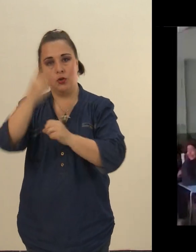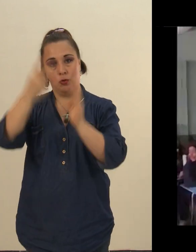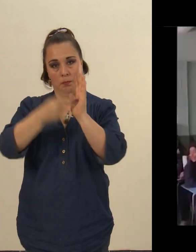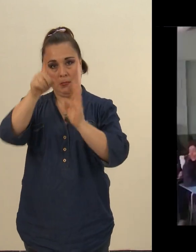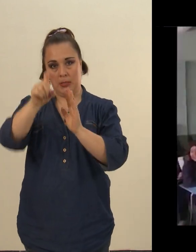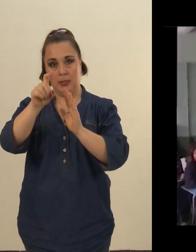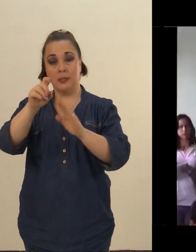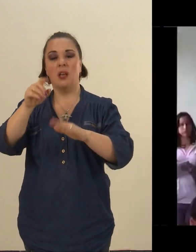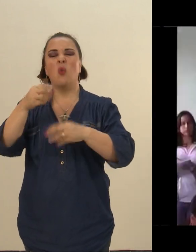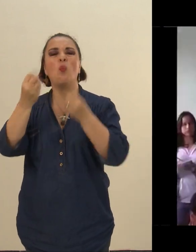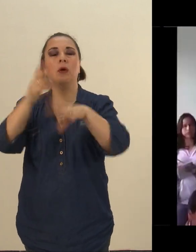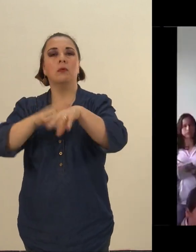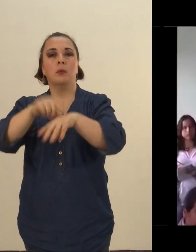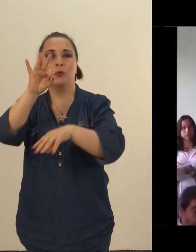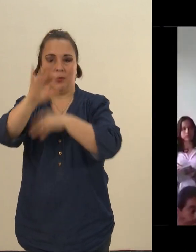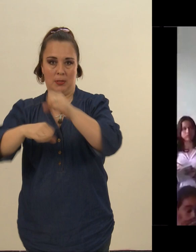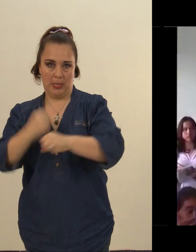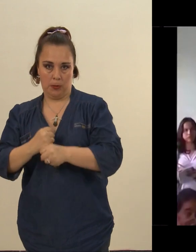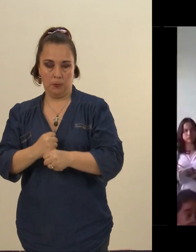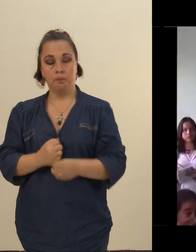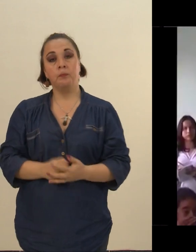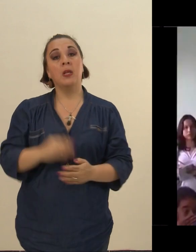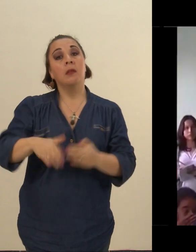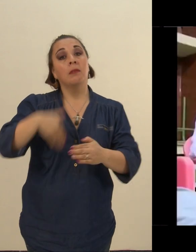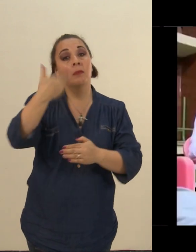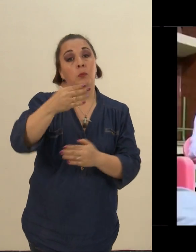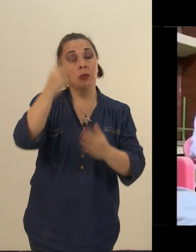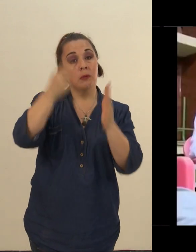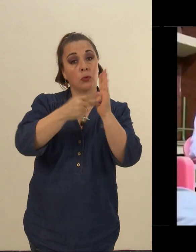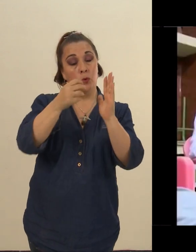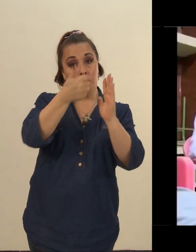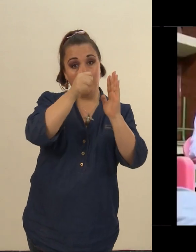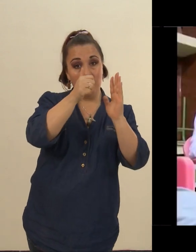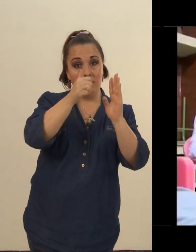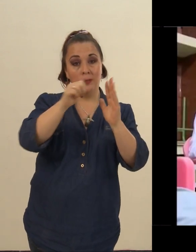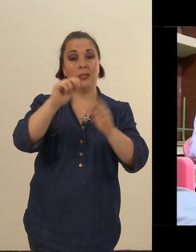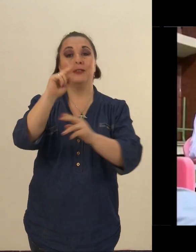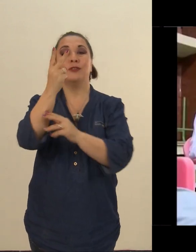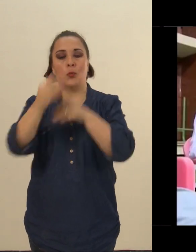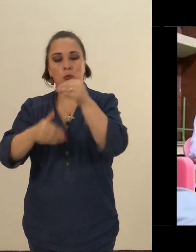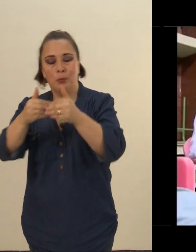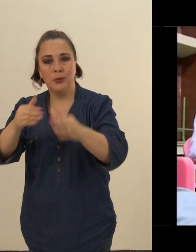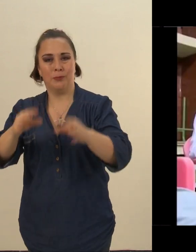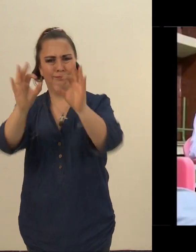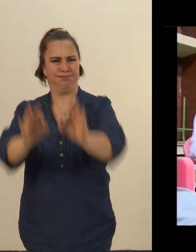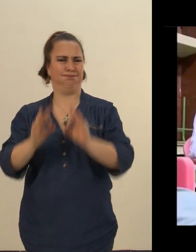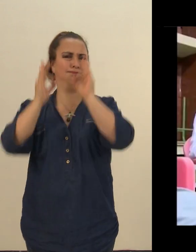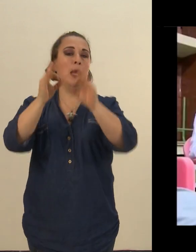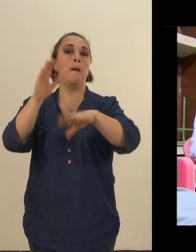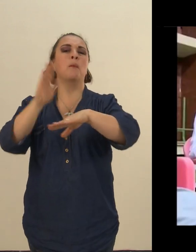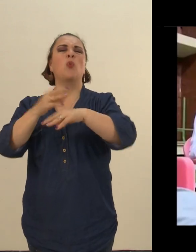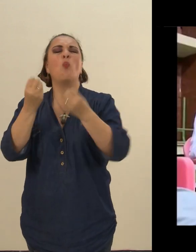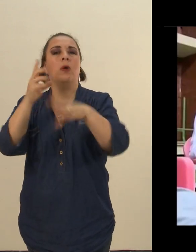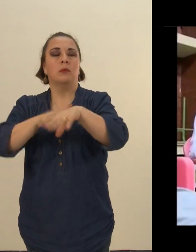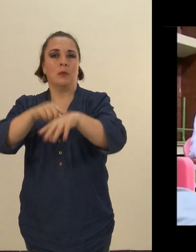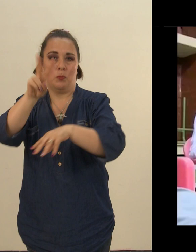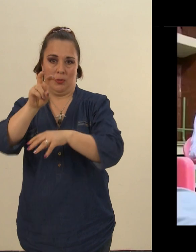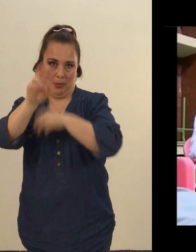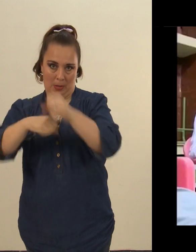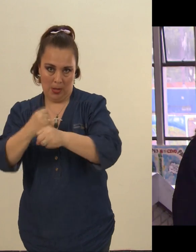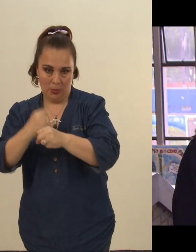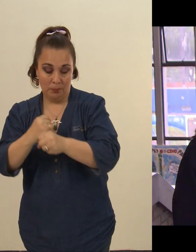2006. En el año 2010 obtuvimos el segundo proceso de acreditación de alta calidad por 7 años y en este